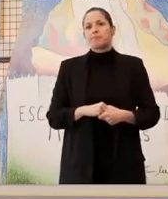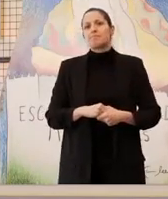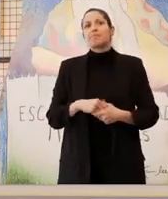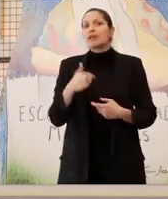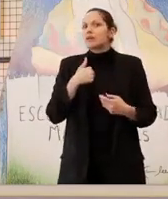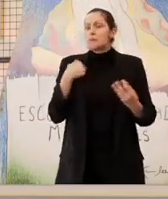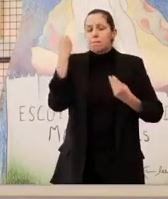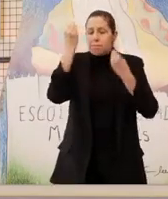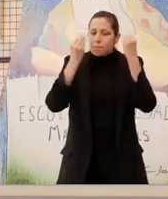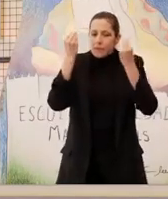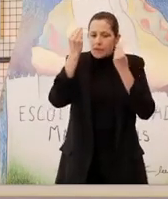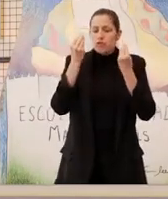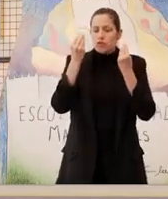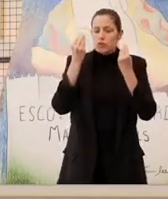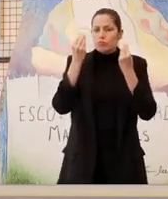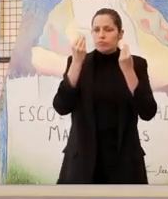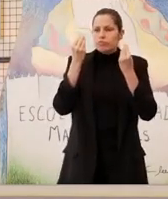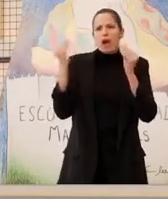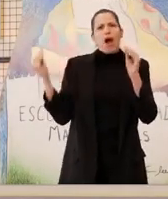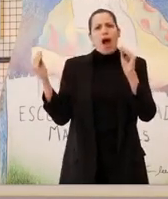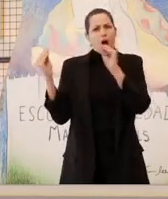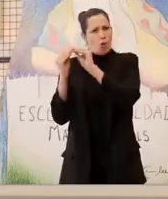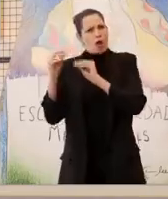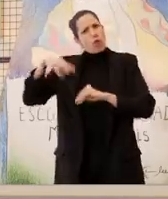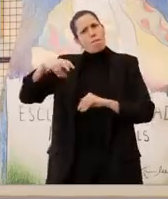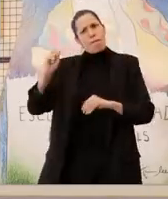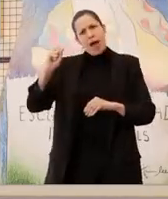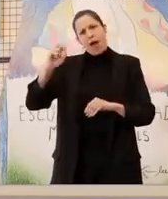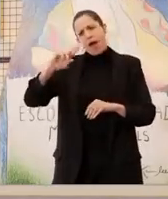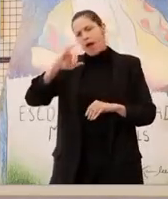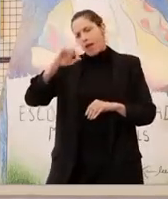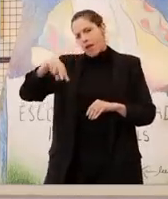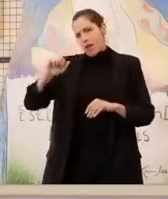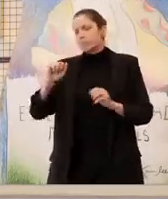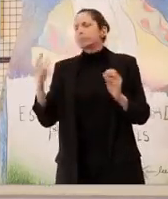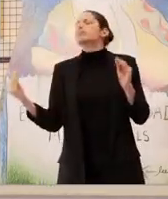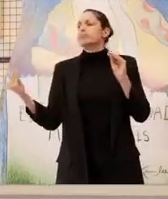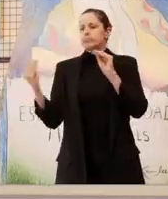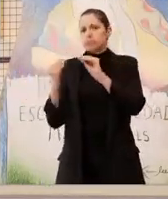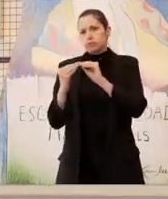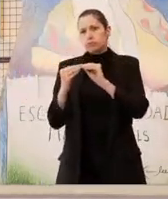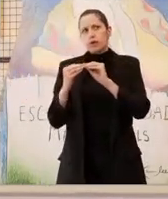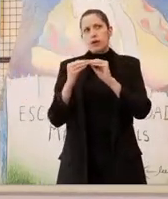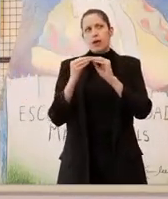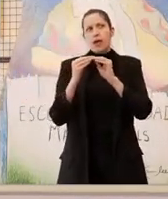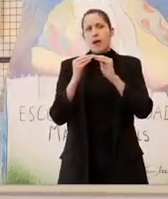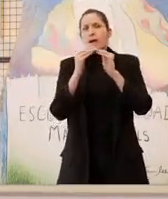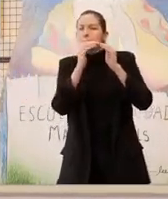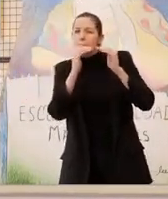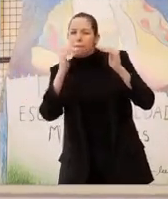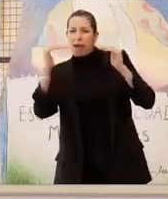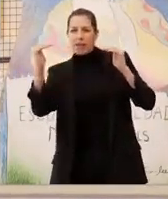que estoy muy de acuerdo con Marina en la paridad no es un problema cualitativo